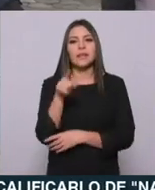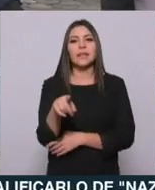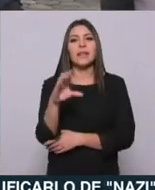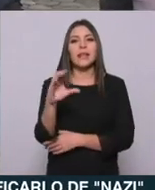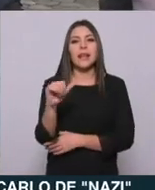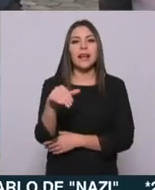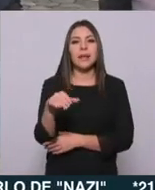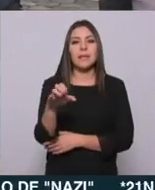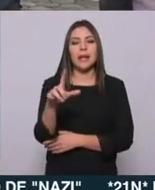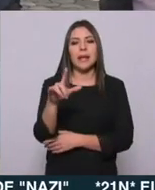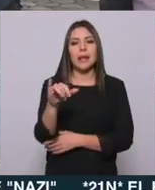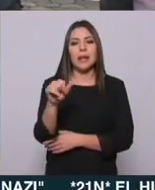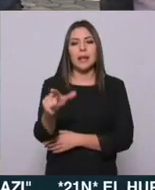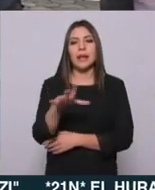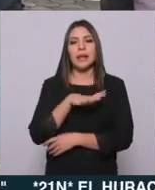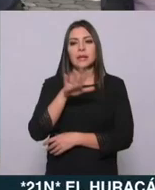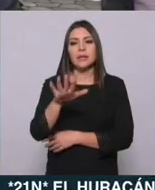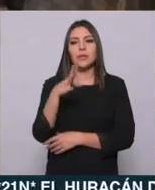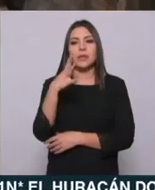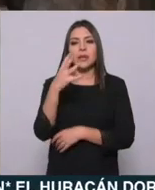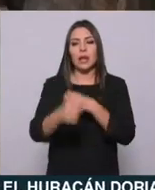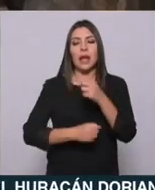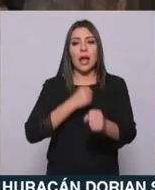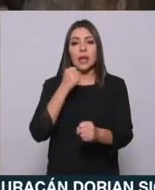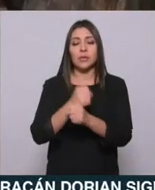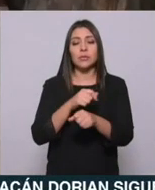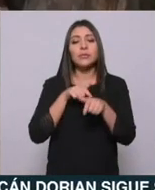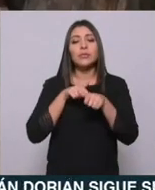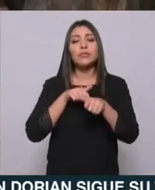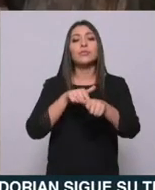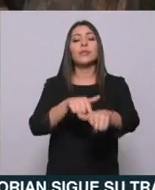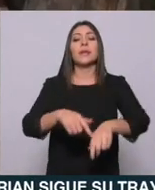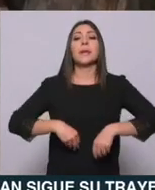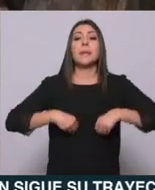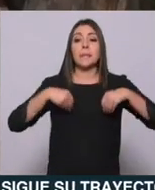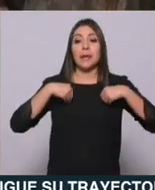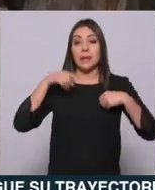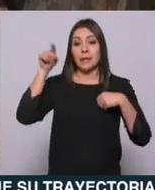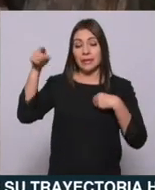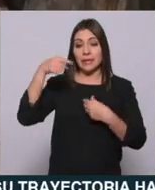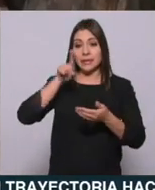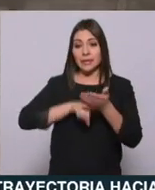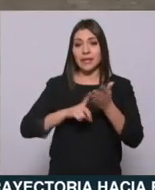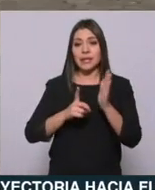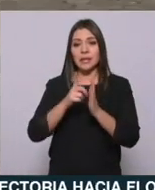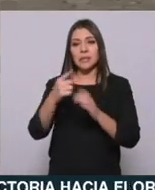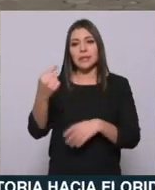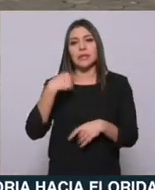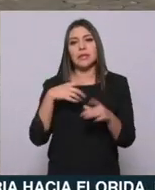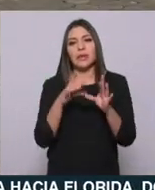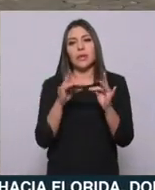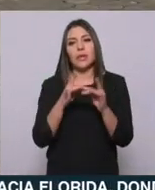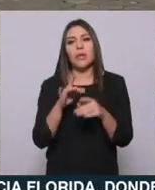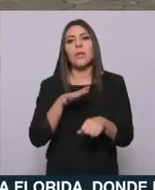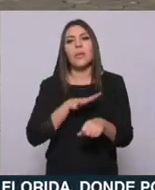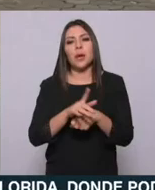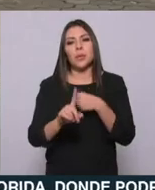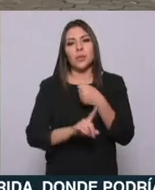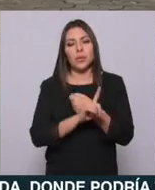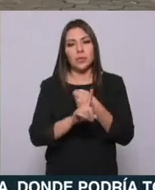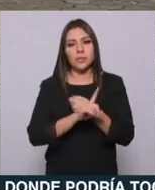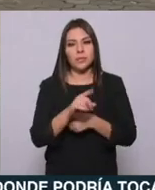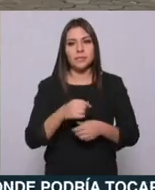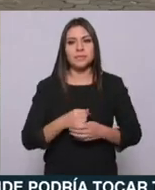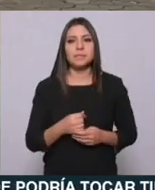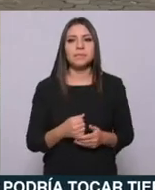con 54 años viviendo en la unidad, nos comparte parte de esas problemáticas. Sí, hemos visto que